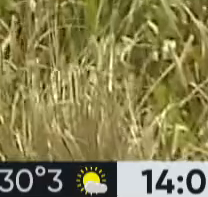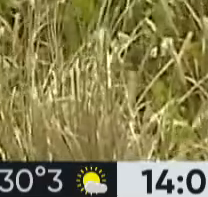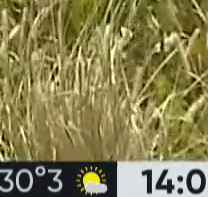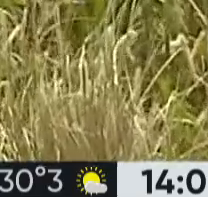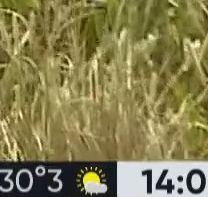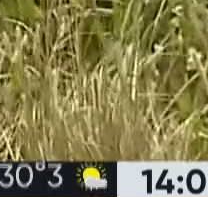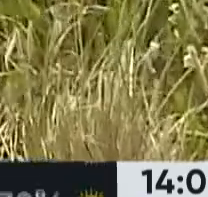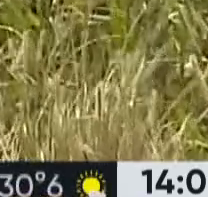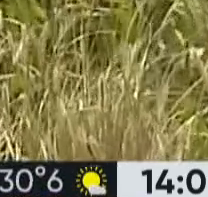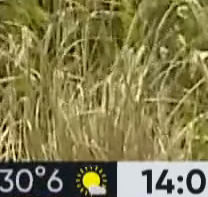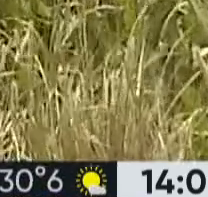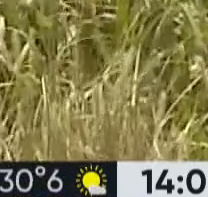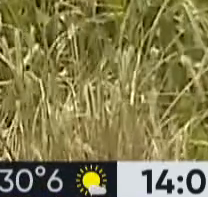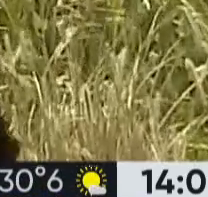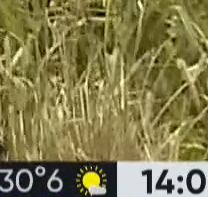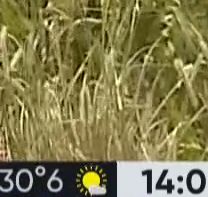clave.